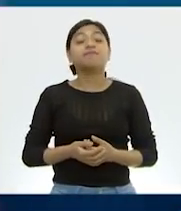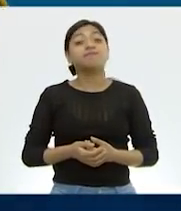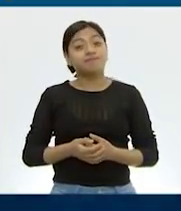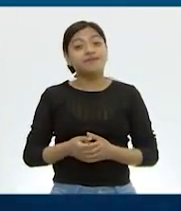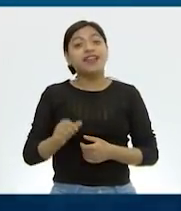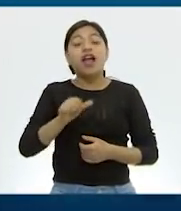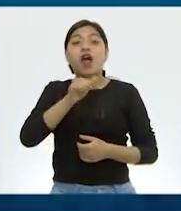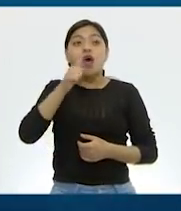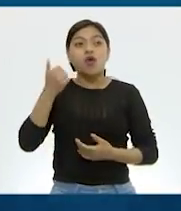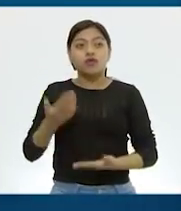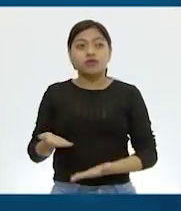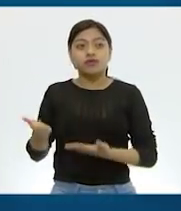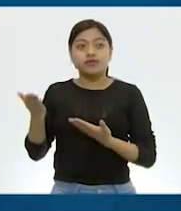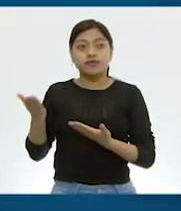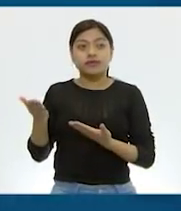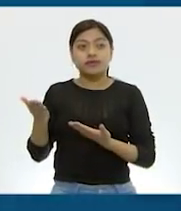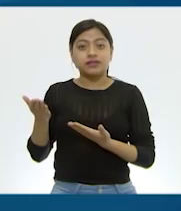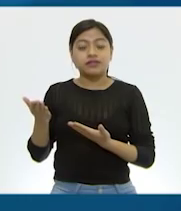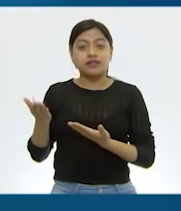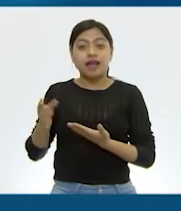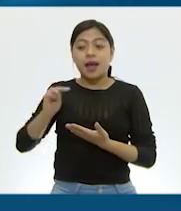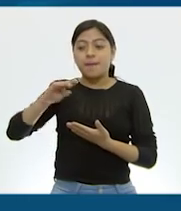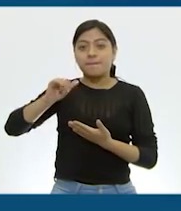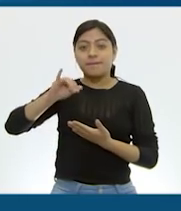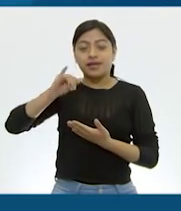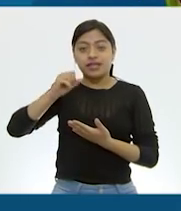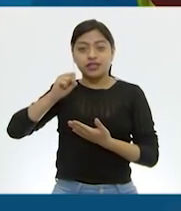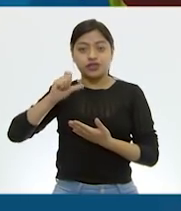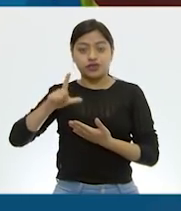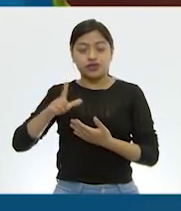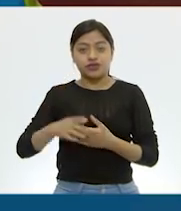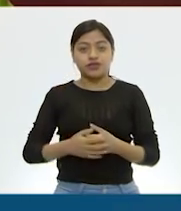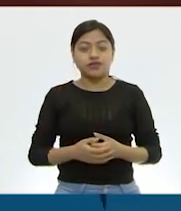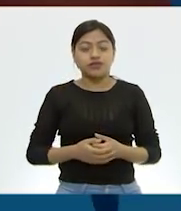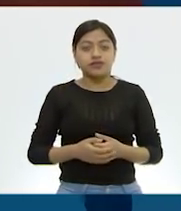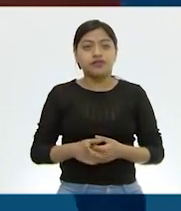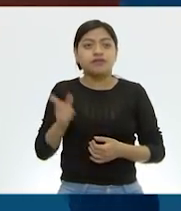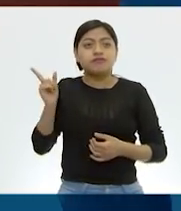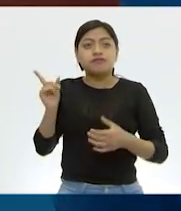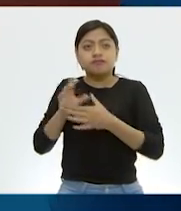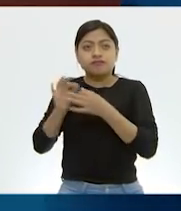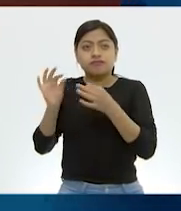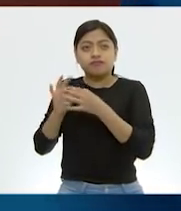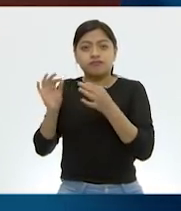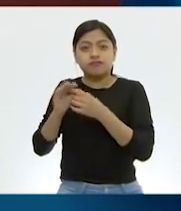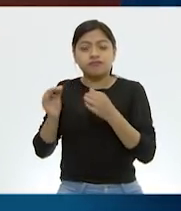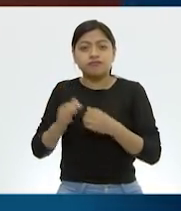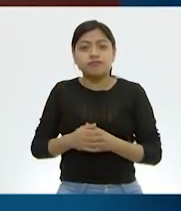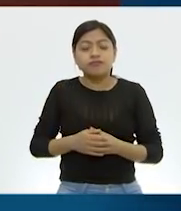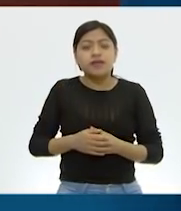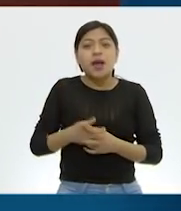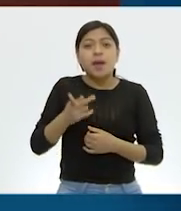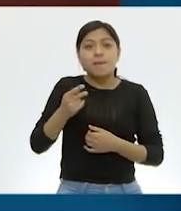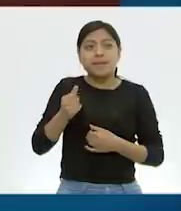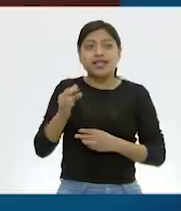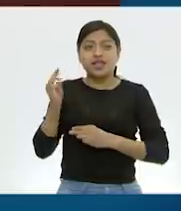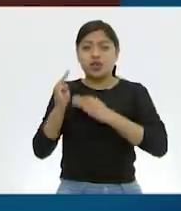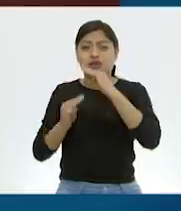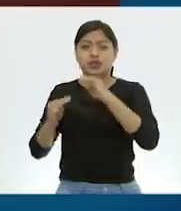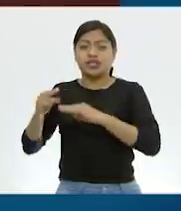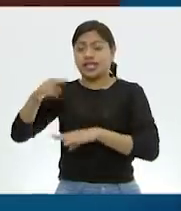Por otro lado, también Marisol nos compartió sobre el perrito llanero